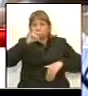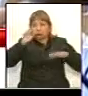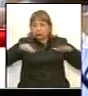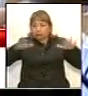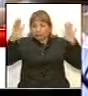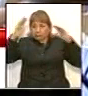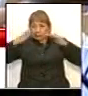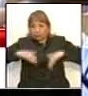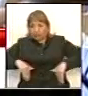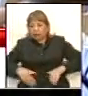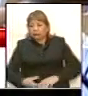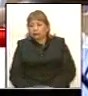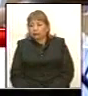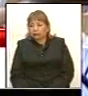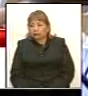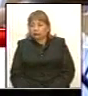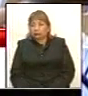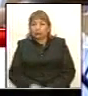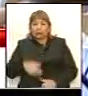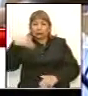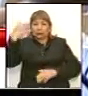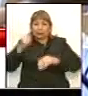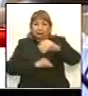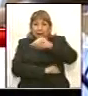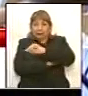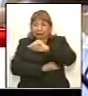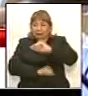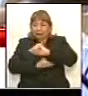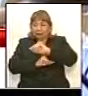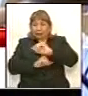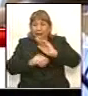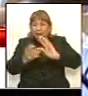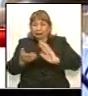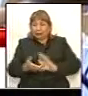se va a caer solo. Al otro lado del puente, donde está